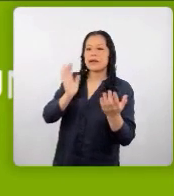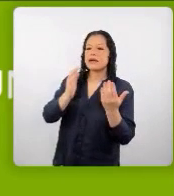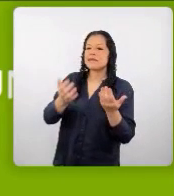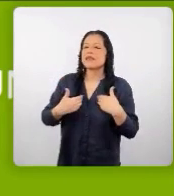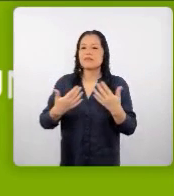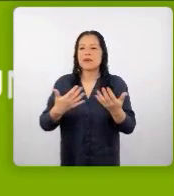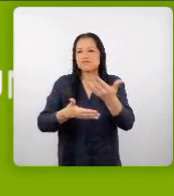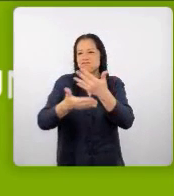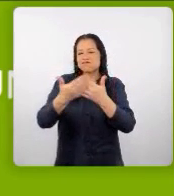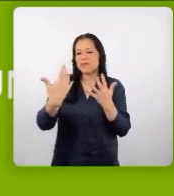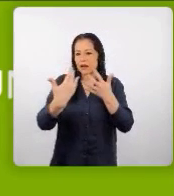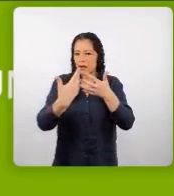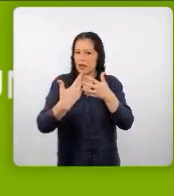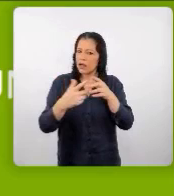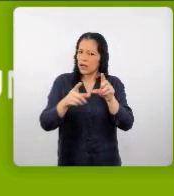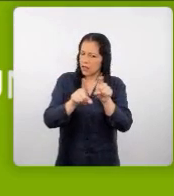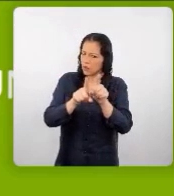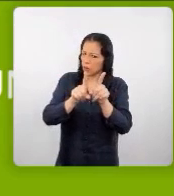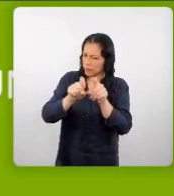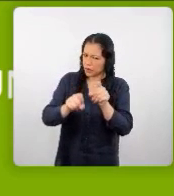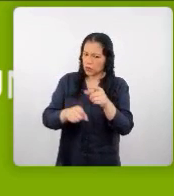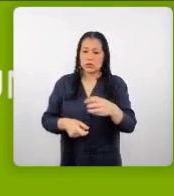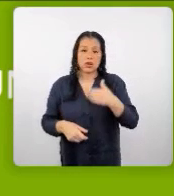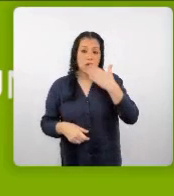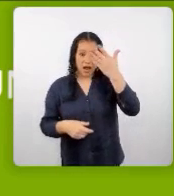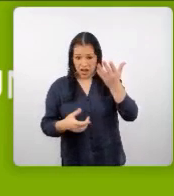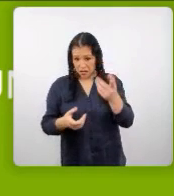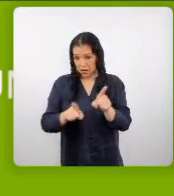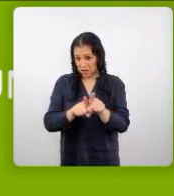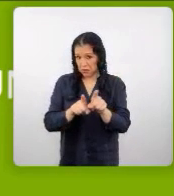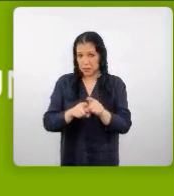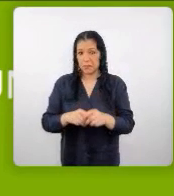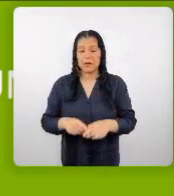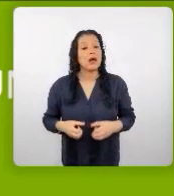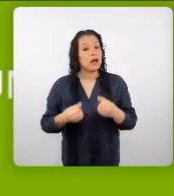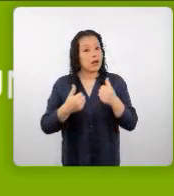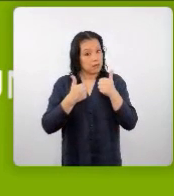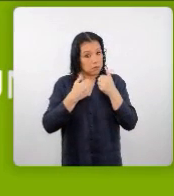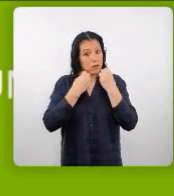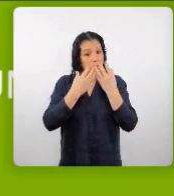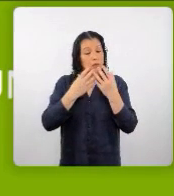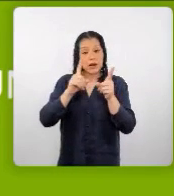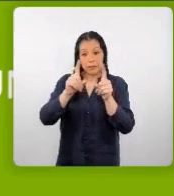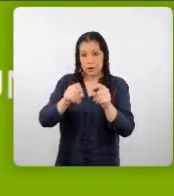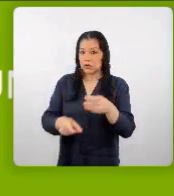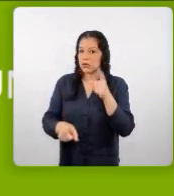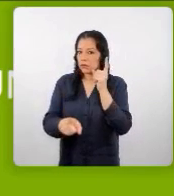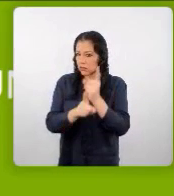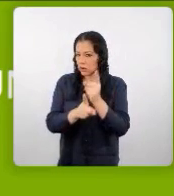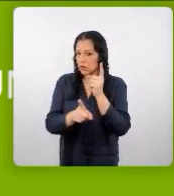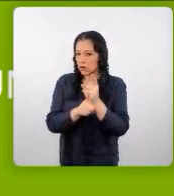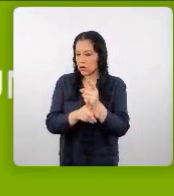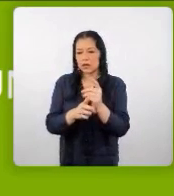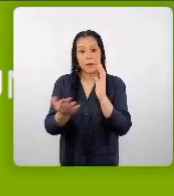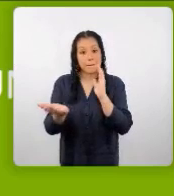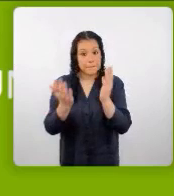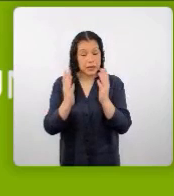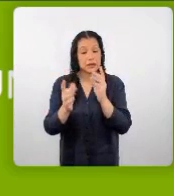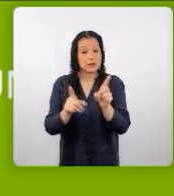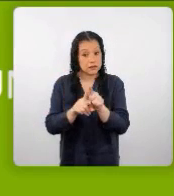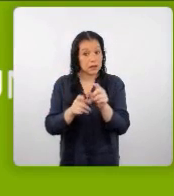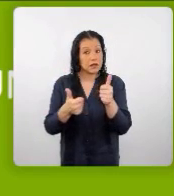relación. ¿Eso también ocurre con el mercado árabe? Muy buena pregunta para José, y en efecto es muy similar.